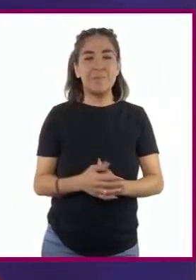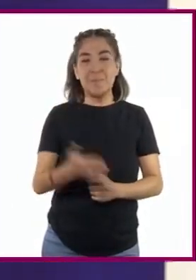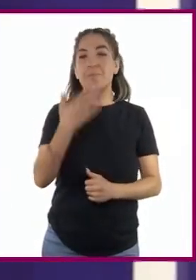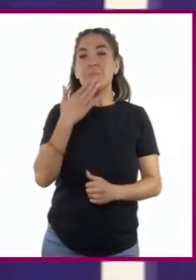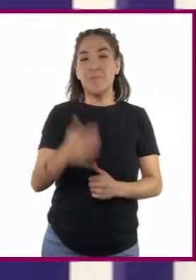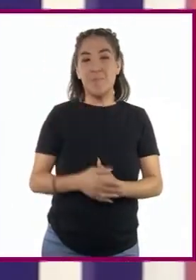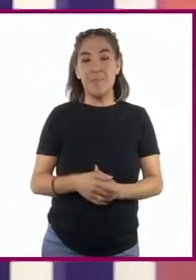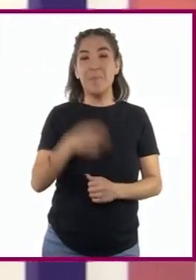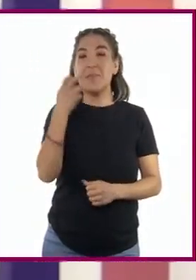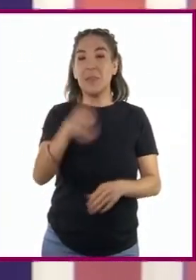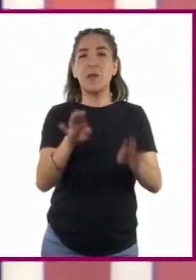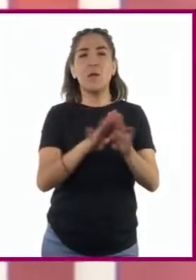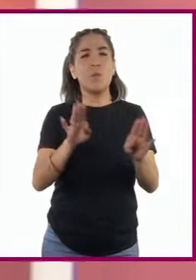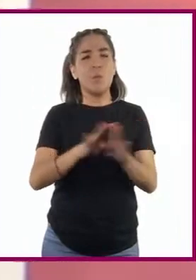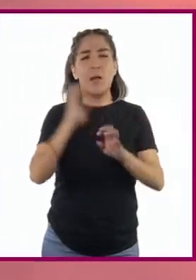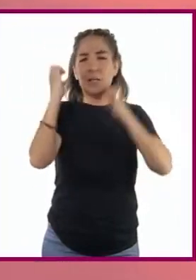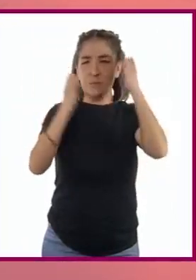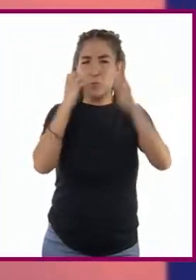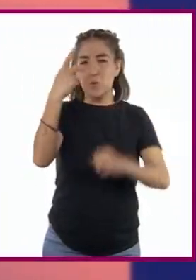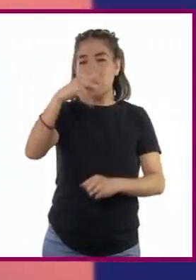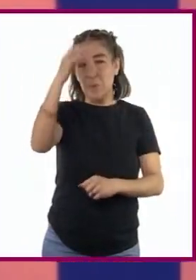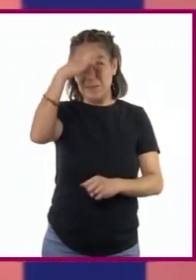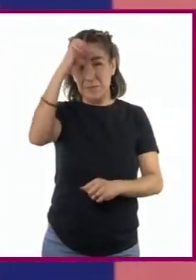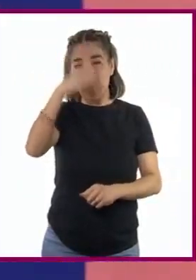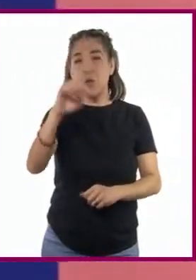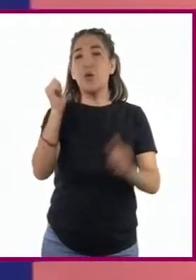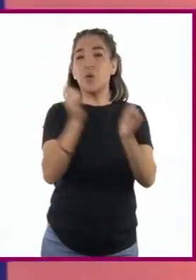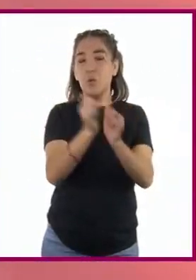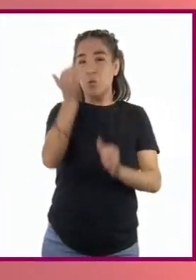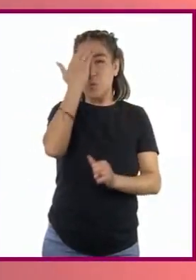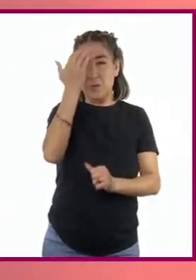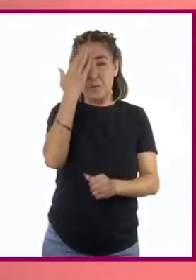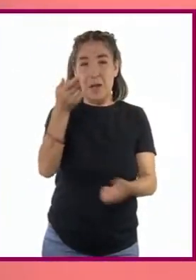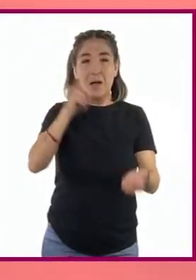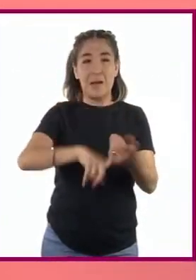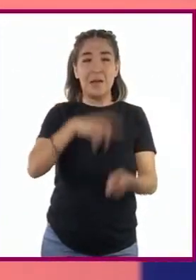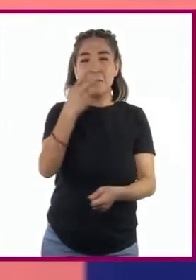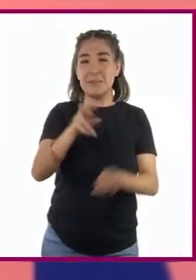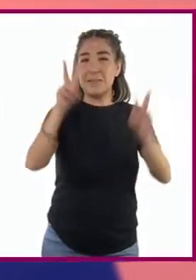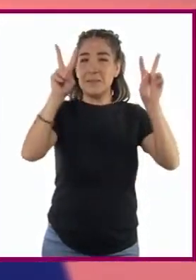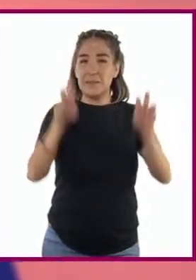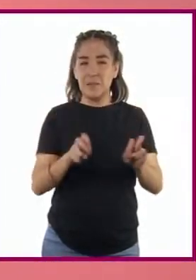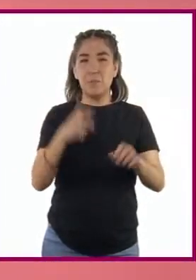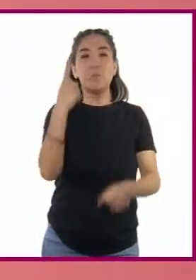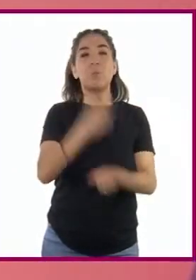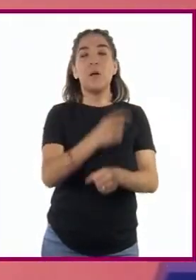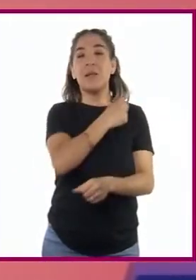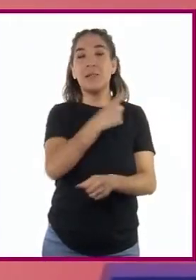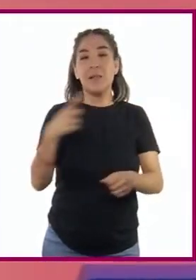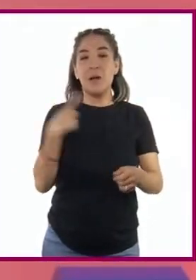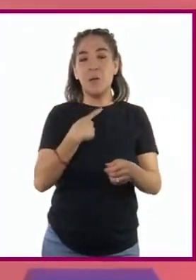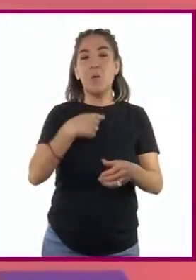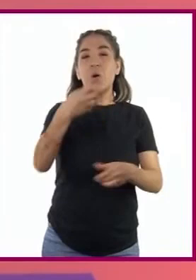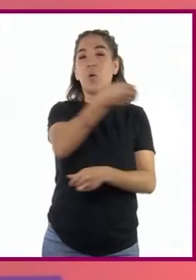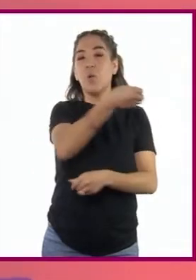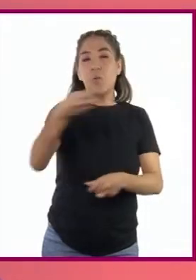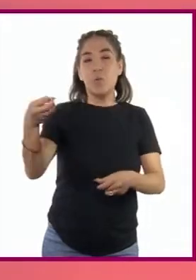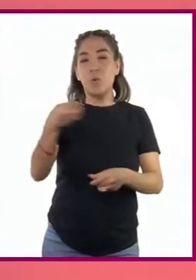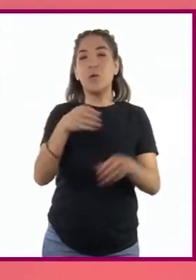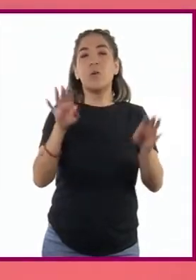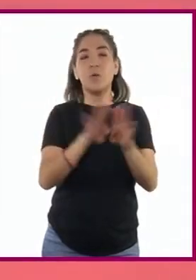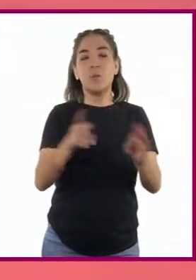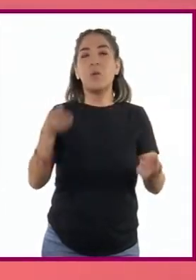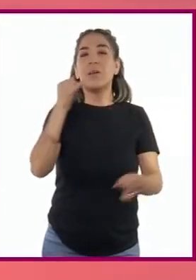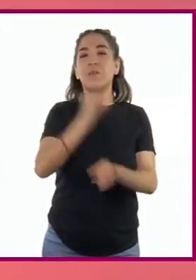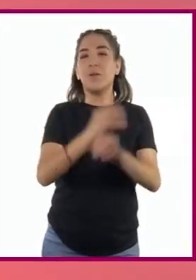Pero para intervenir y exponer sus conocimientos y puntos de vista sobre el tema, primero se organiza la información. Esto puede hacerse